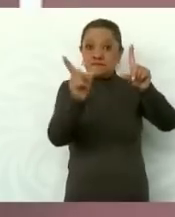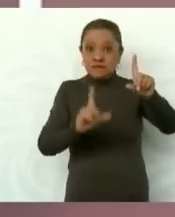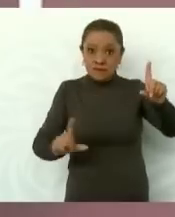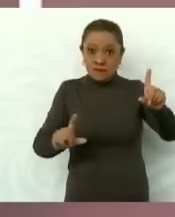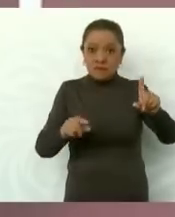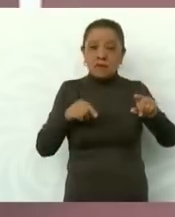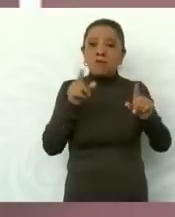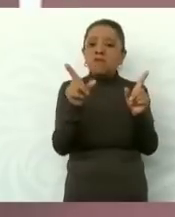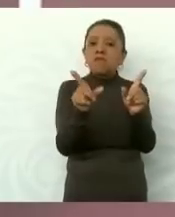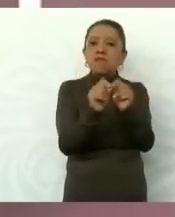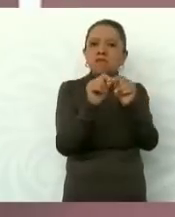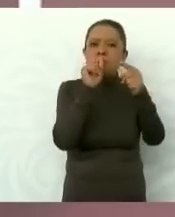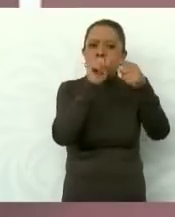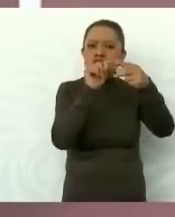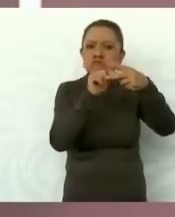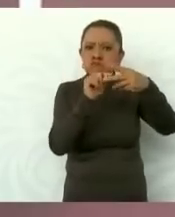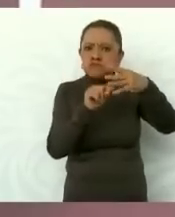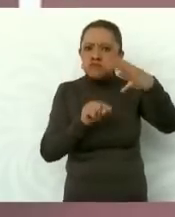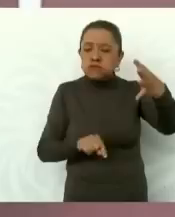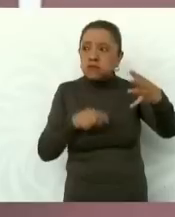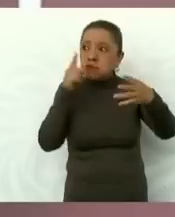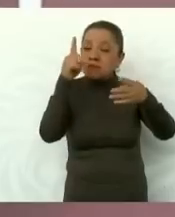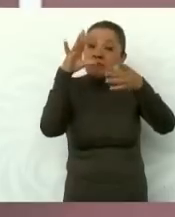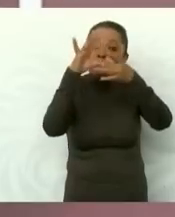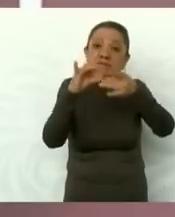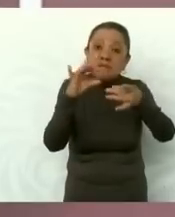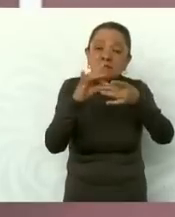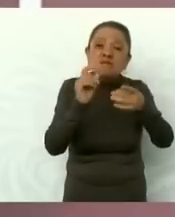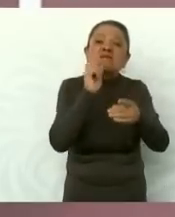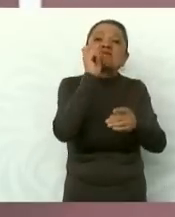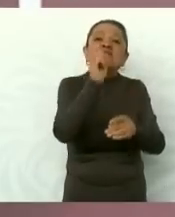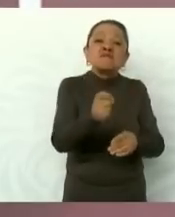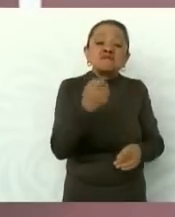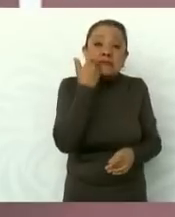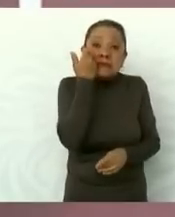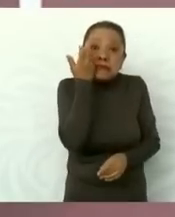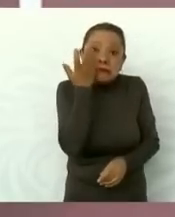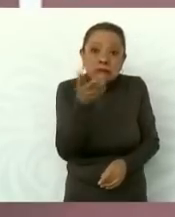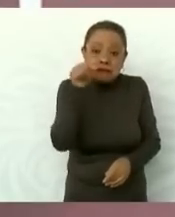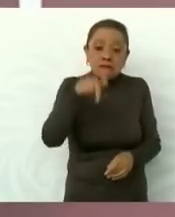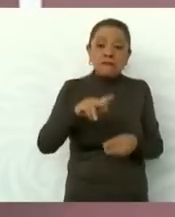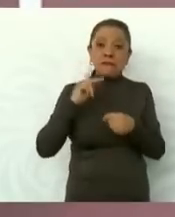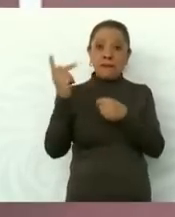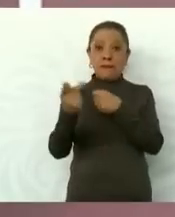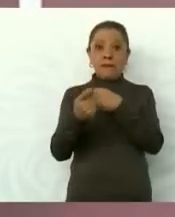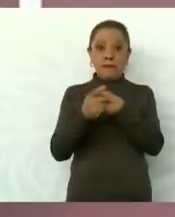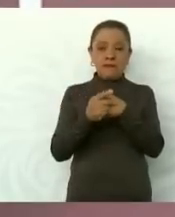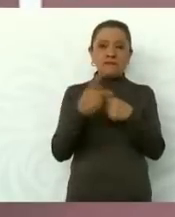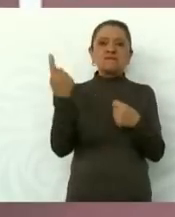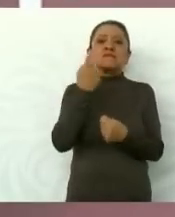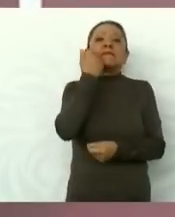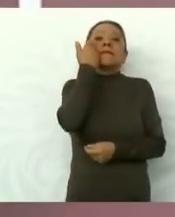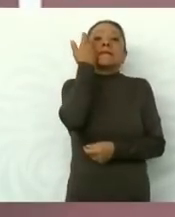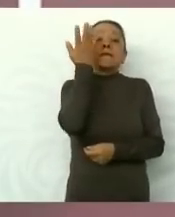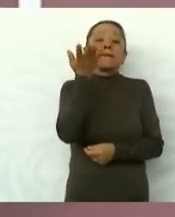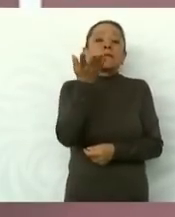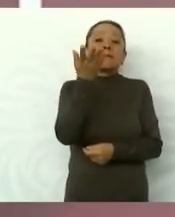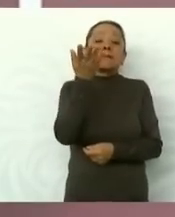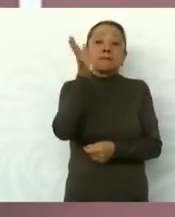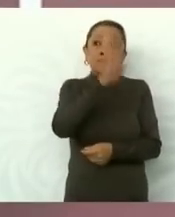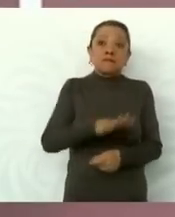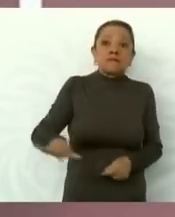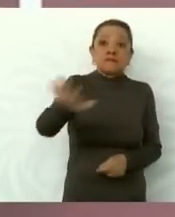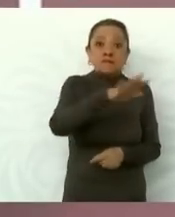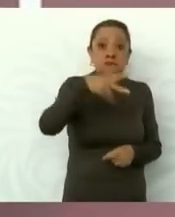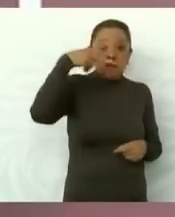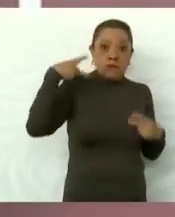que queríamos que fuera nuestro país, de lo que querían en aquel entonces el pueblo que fuera México. Ahí